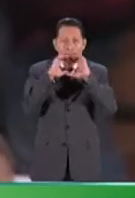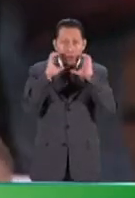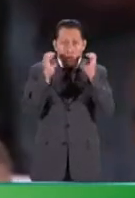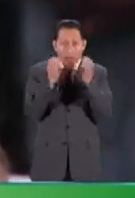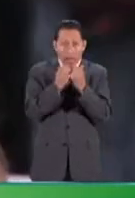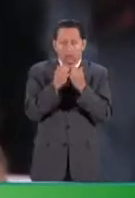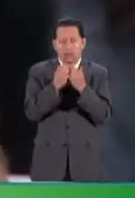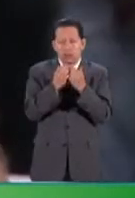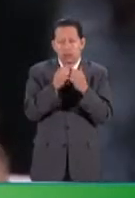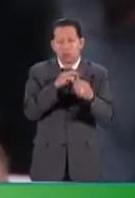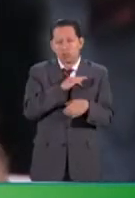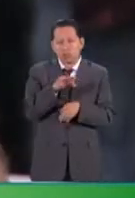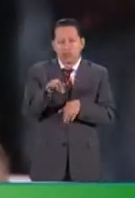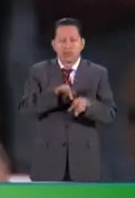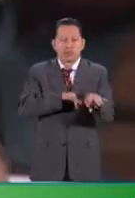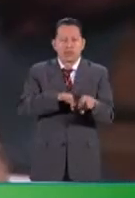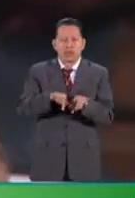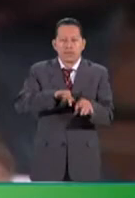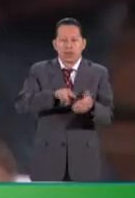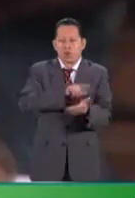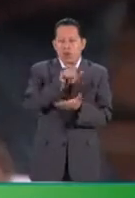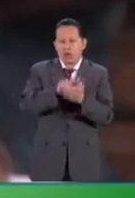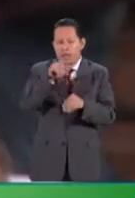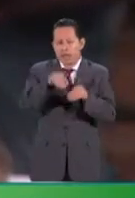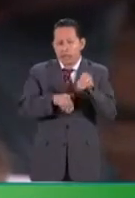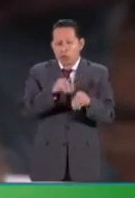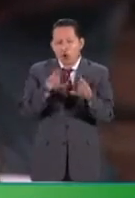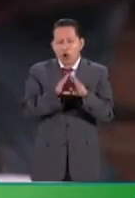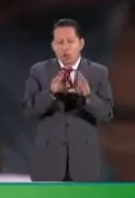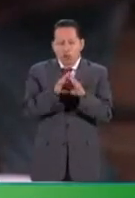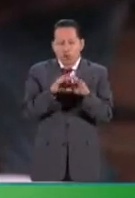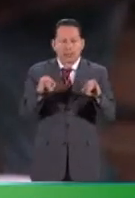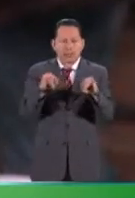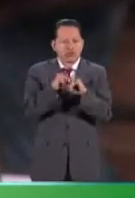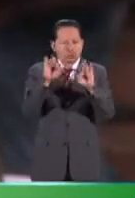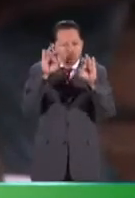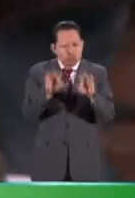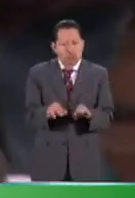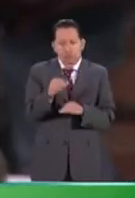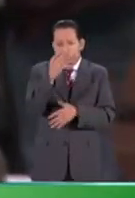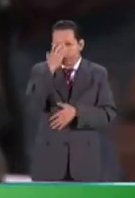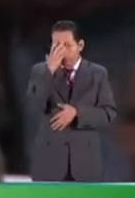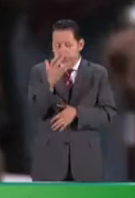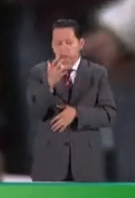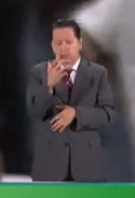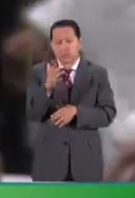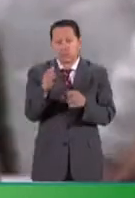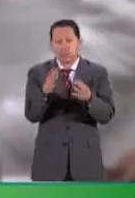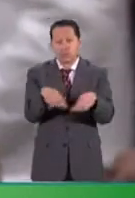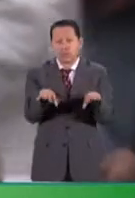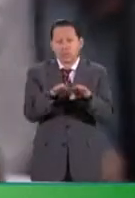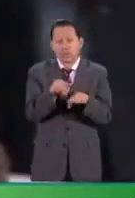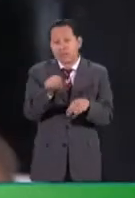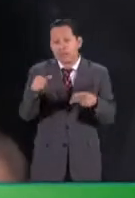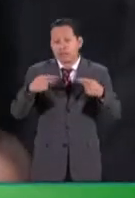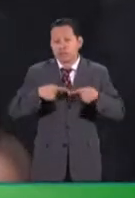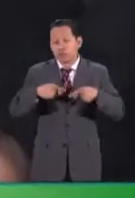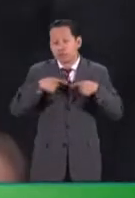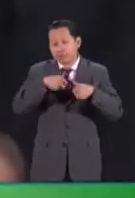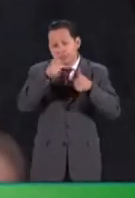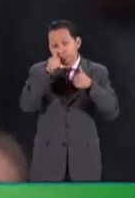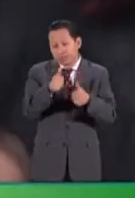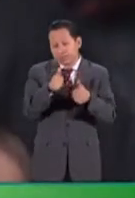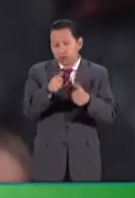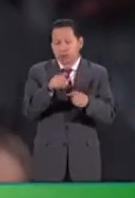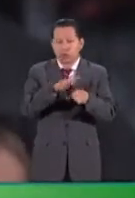Legislativo se trabaje y se legisle verdaderamente como una institución seria, escuchando a los ciudadanos y a las